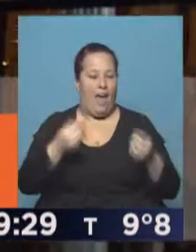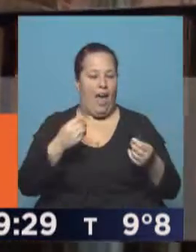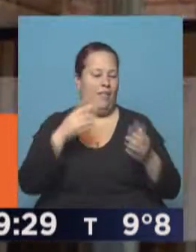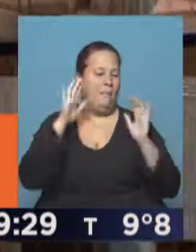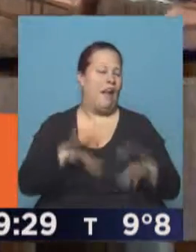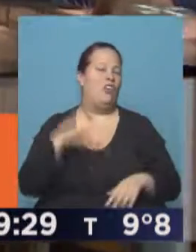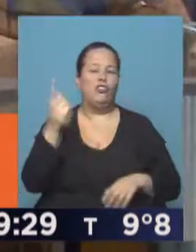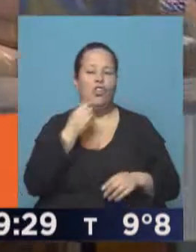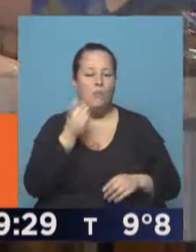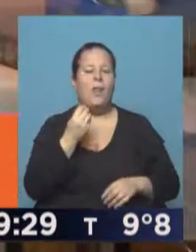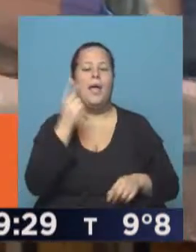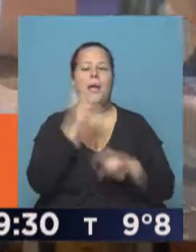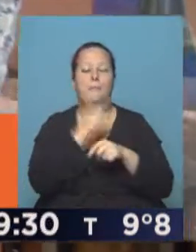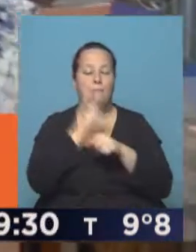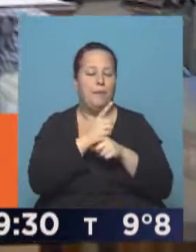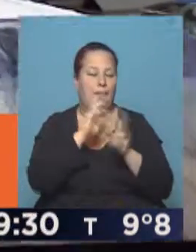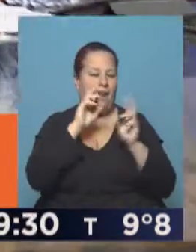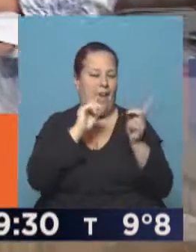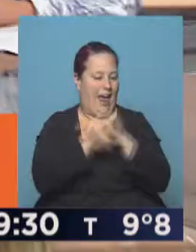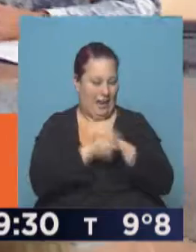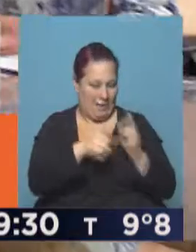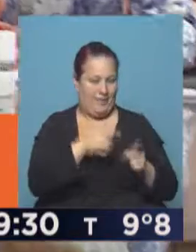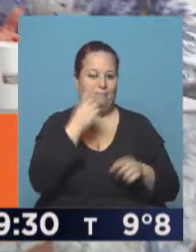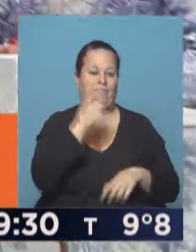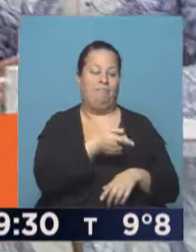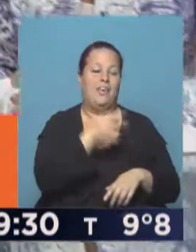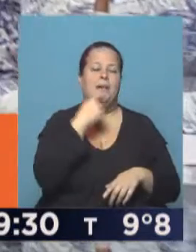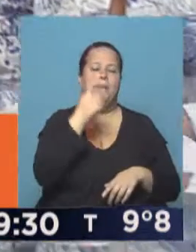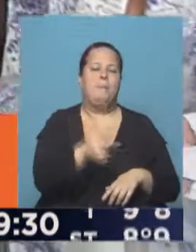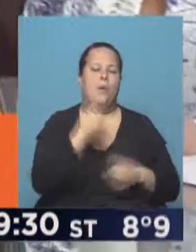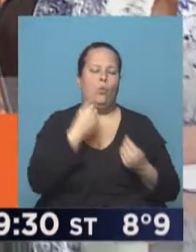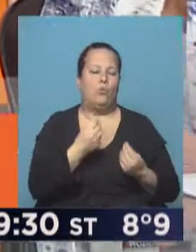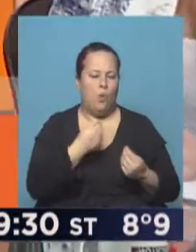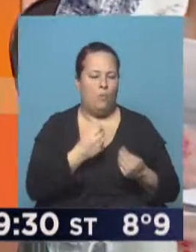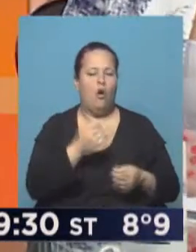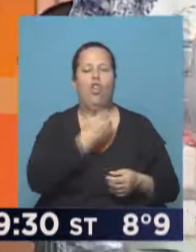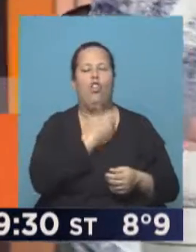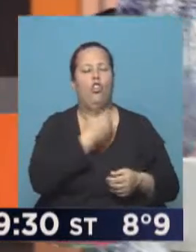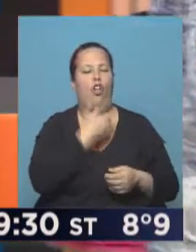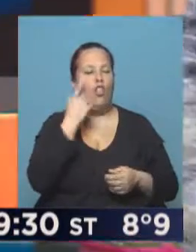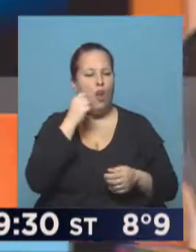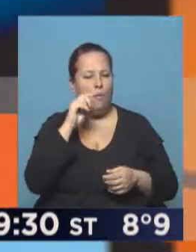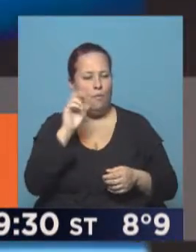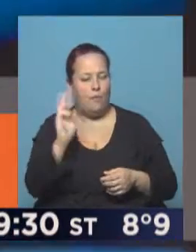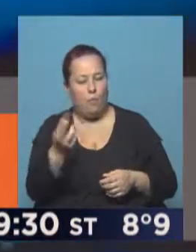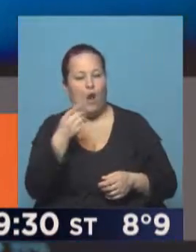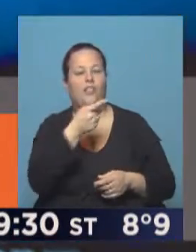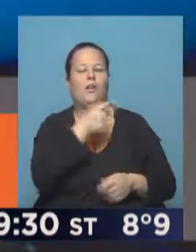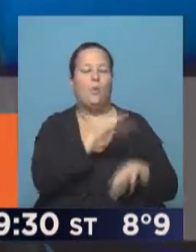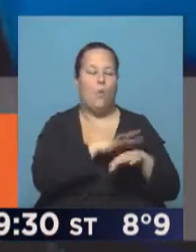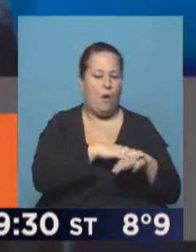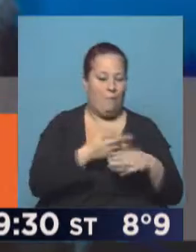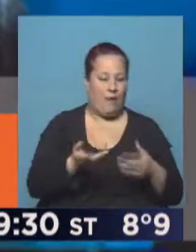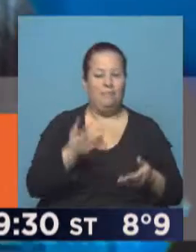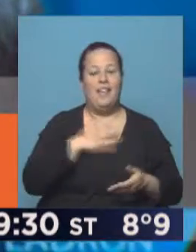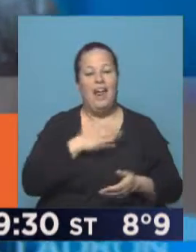la comunidad, es porque se invirtió el orden. Entonces, la gran pregunta era, bueno, ¿dónde está la víctima y dónde está el victimario? Y creo